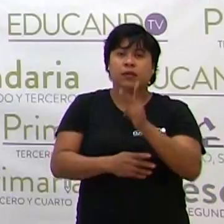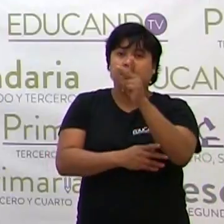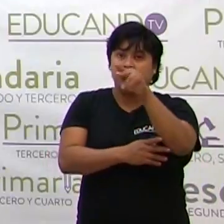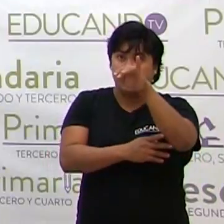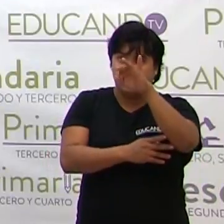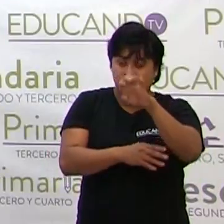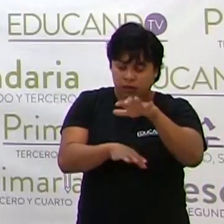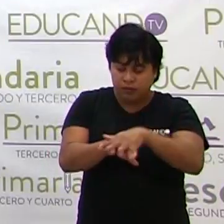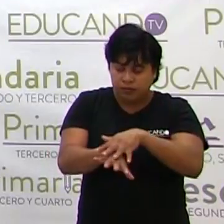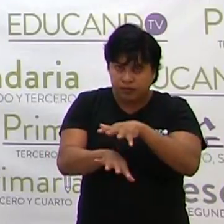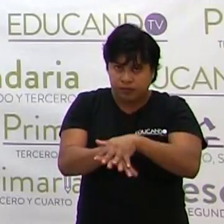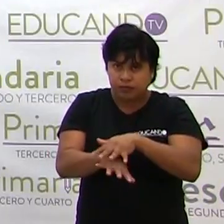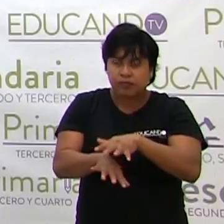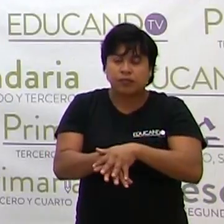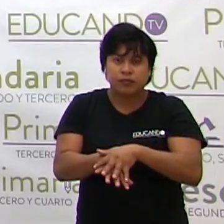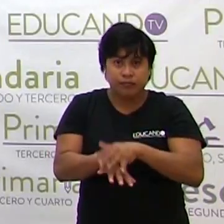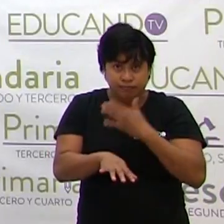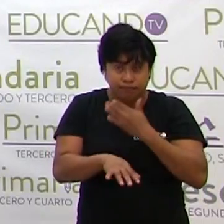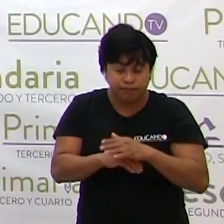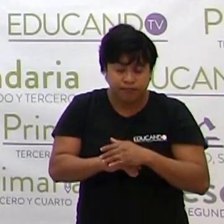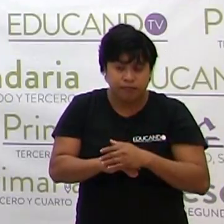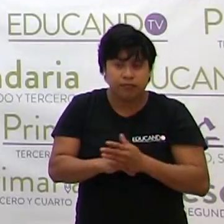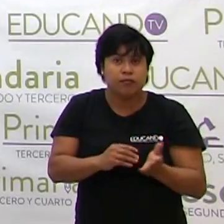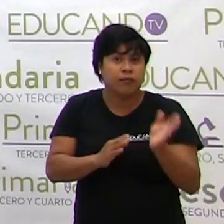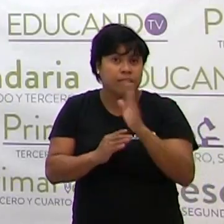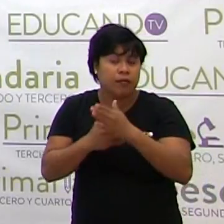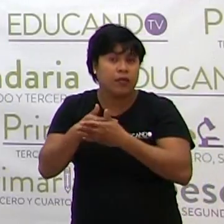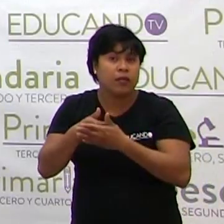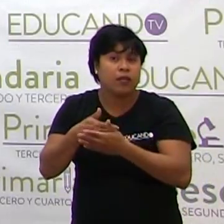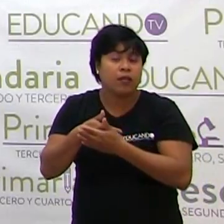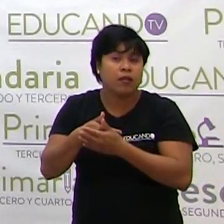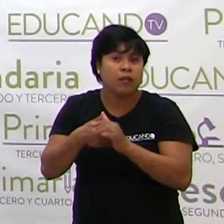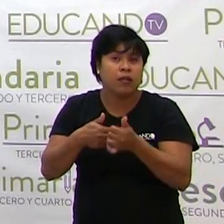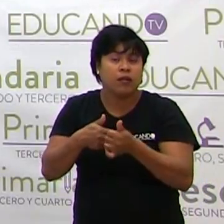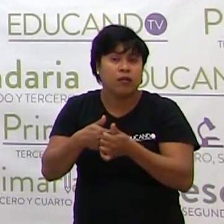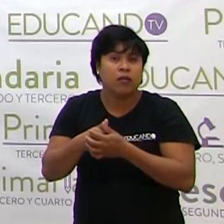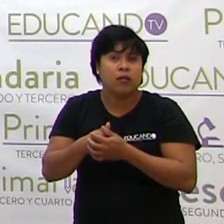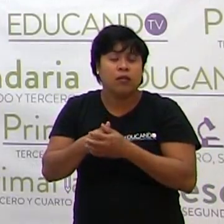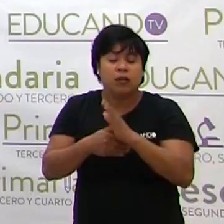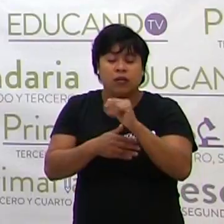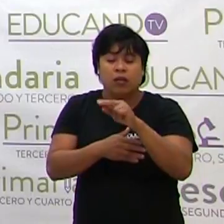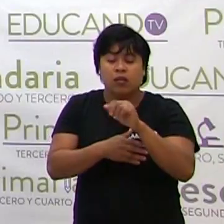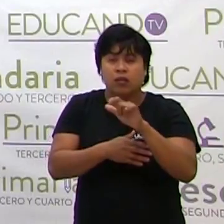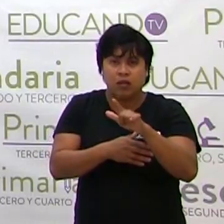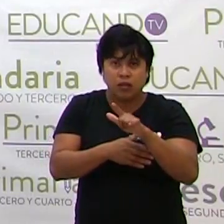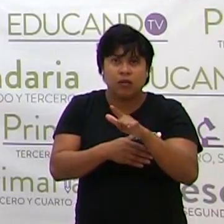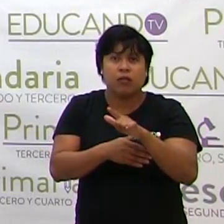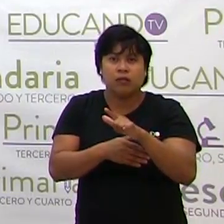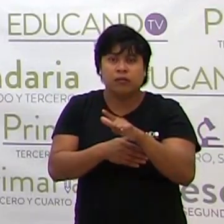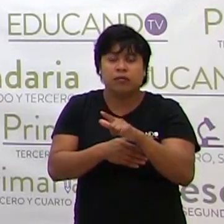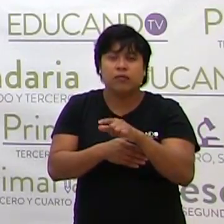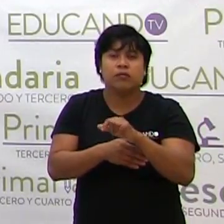pie, bien, ¿cuál es el otro? Ok, canal,